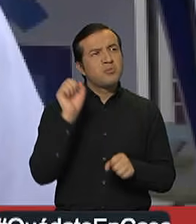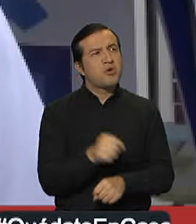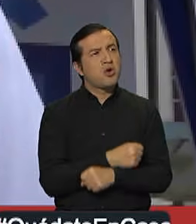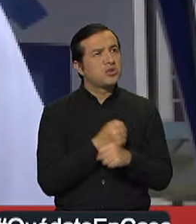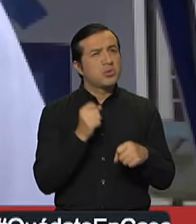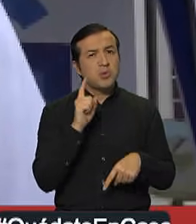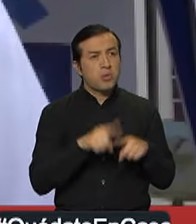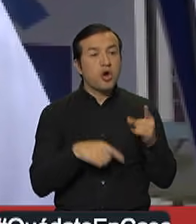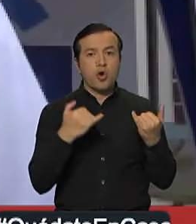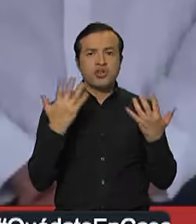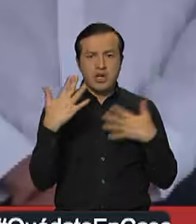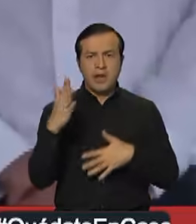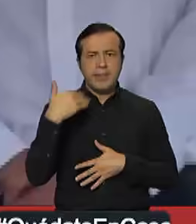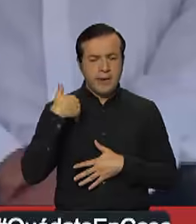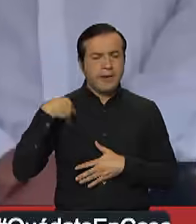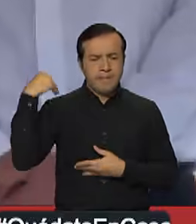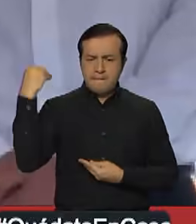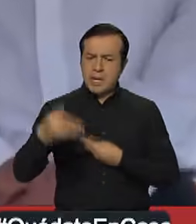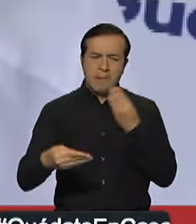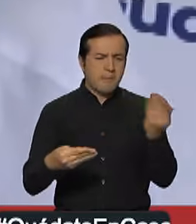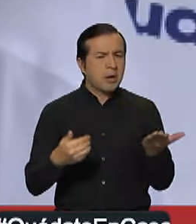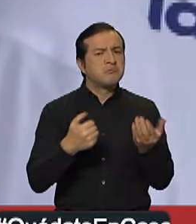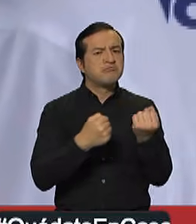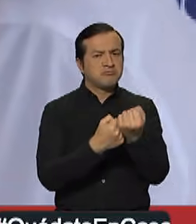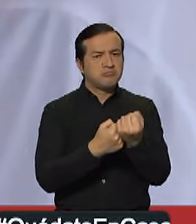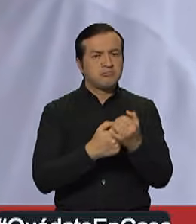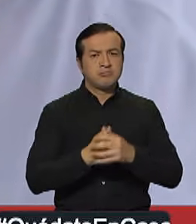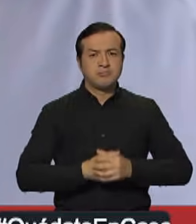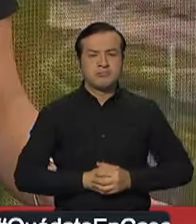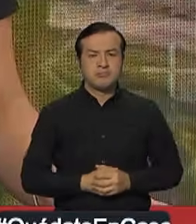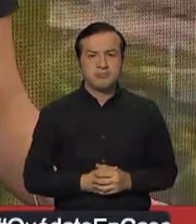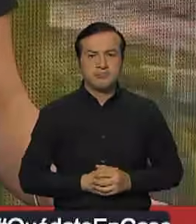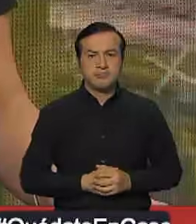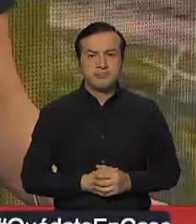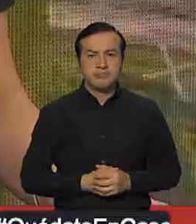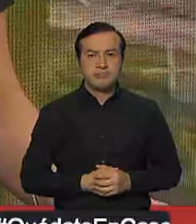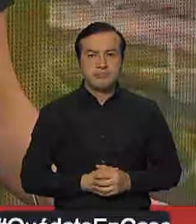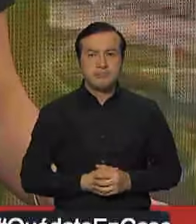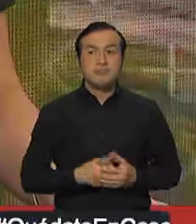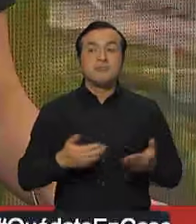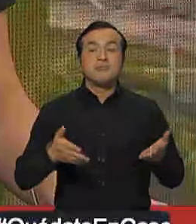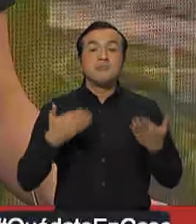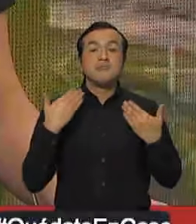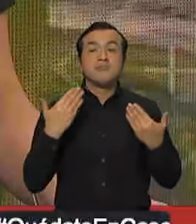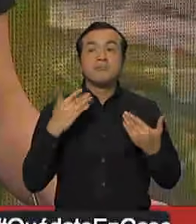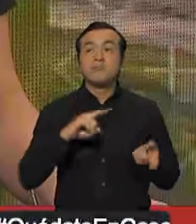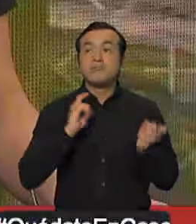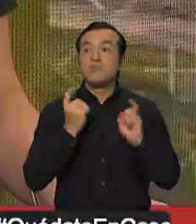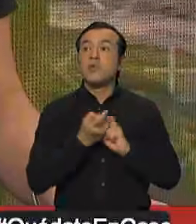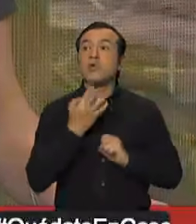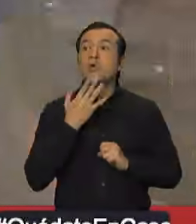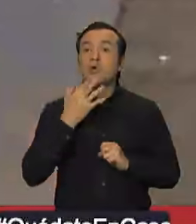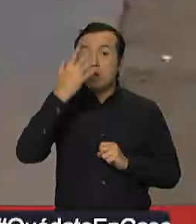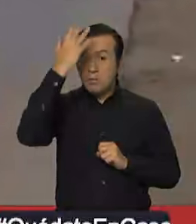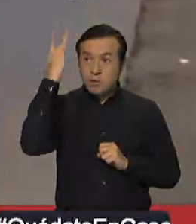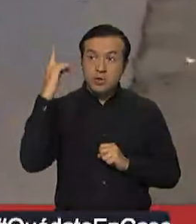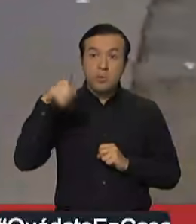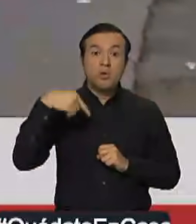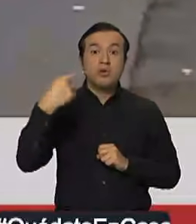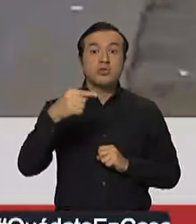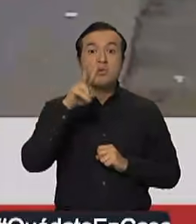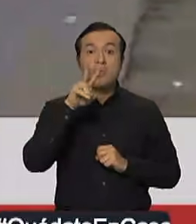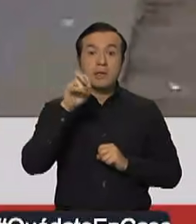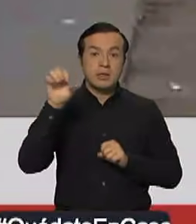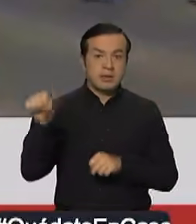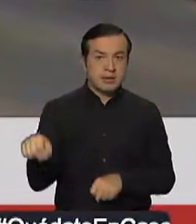imposible conseguir, lo hemos conseguido y lo hemos hecho realidad. Mariuxi Buenaño, Medios Públicos. Y Guayaquil pasará a semáforo amarillo el próximo 20 de